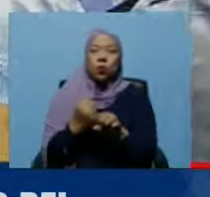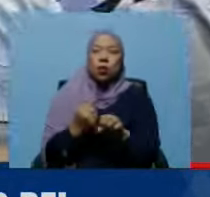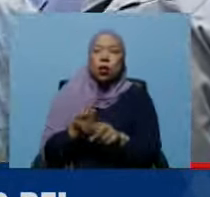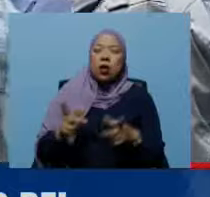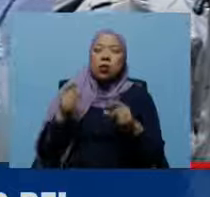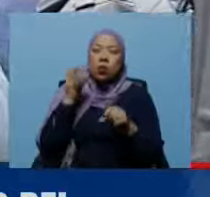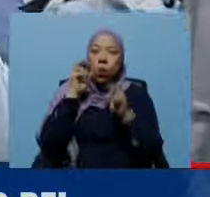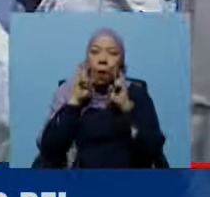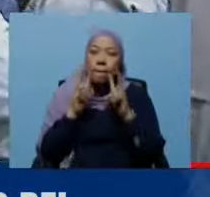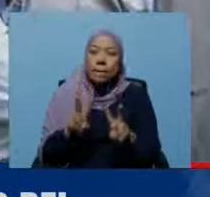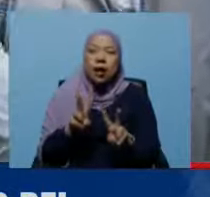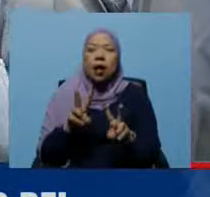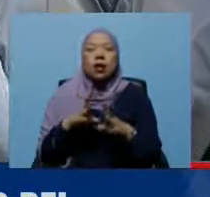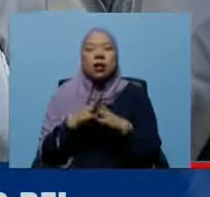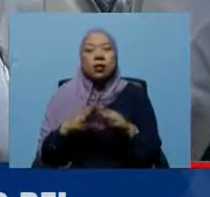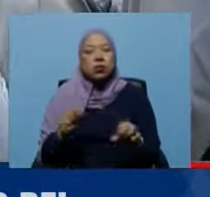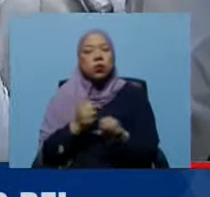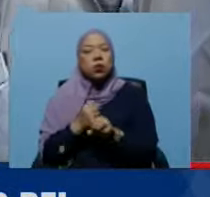permite